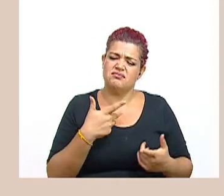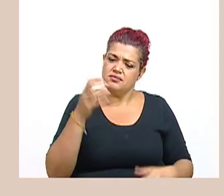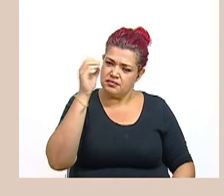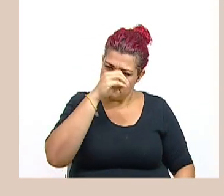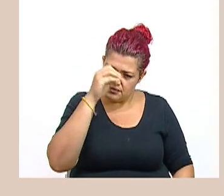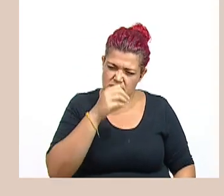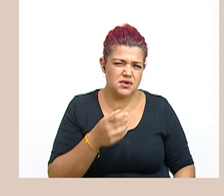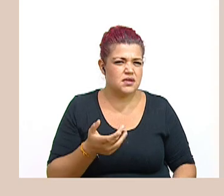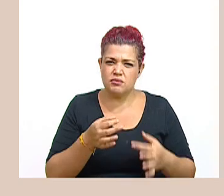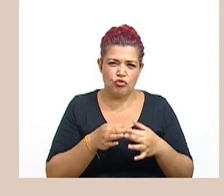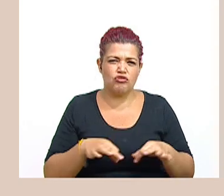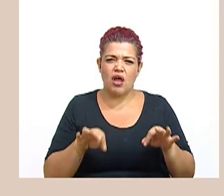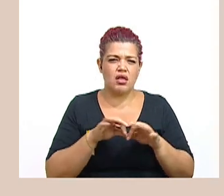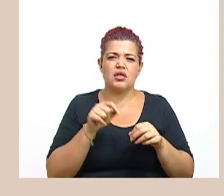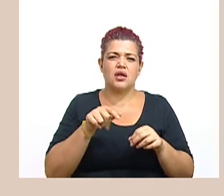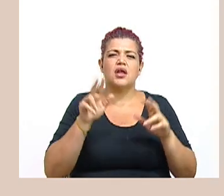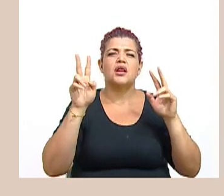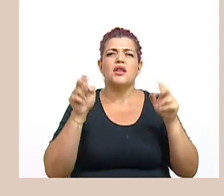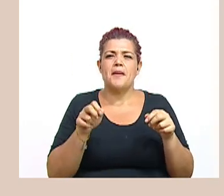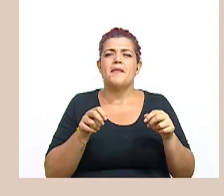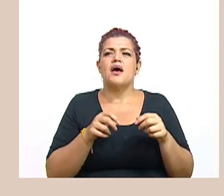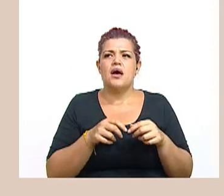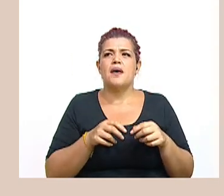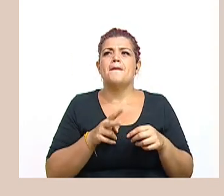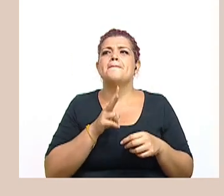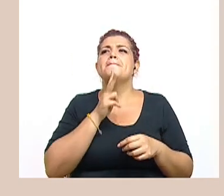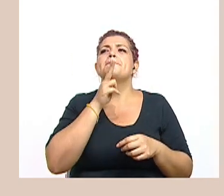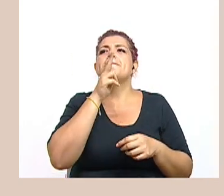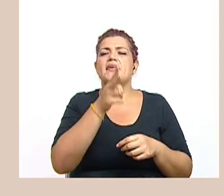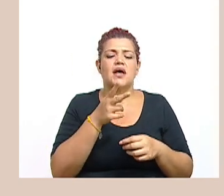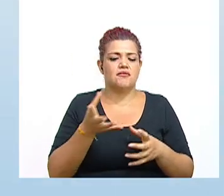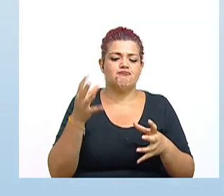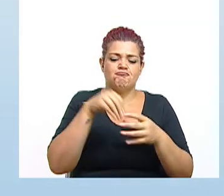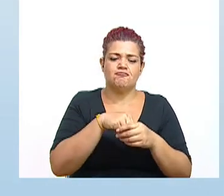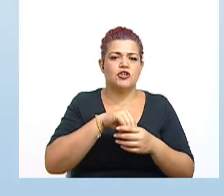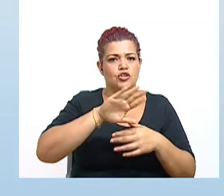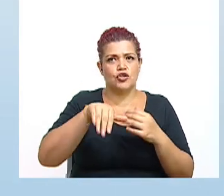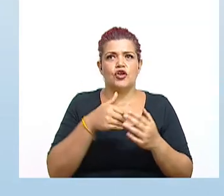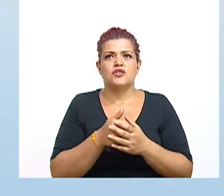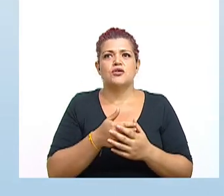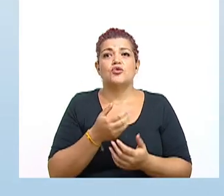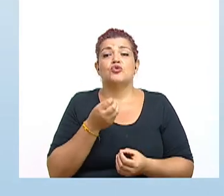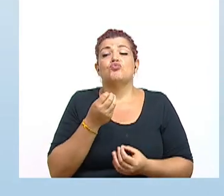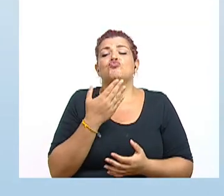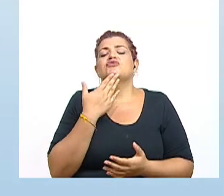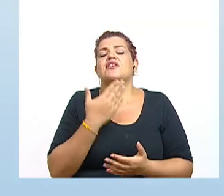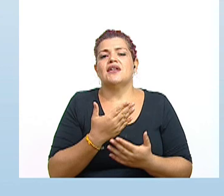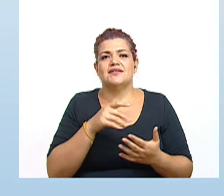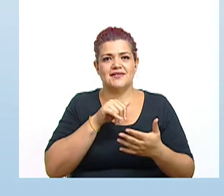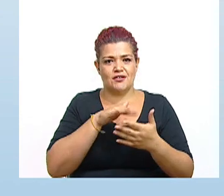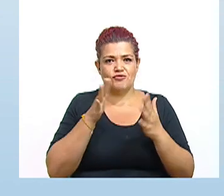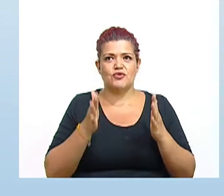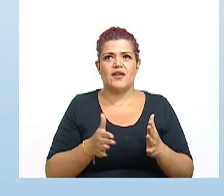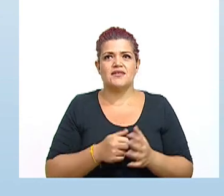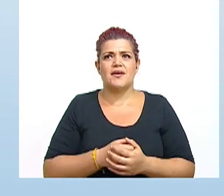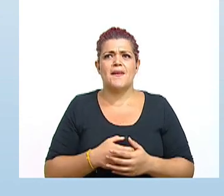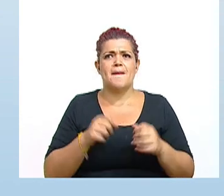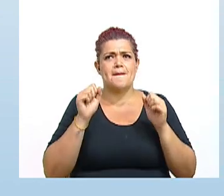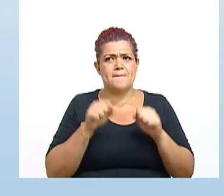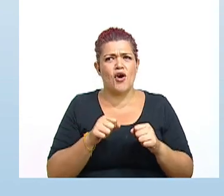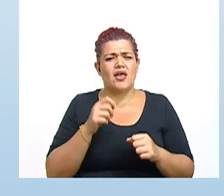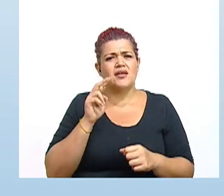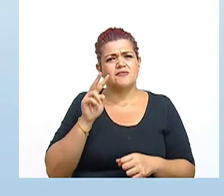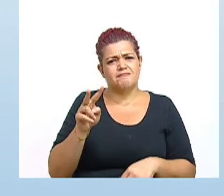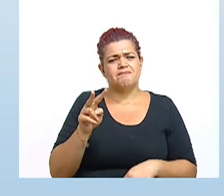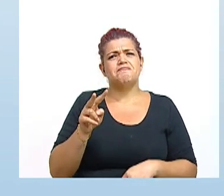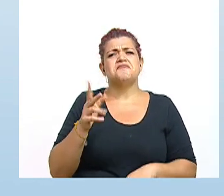tan importante sobre estos temas que realmente nos tienen que involucrar a todos. Muchas gracias a estos estudiantes. Podemos apreciar